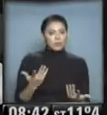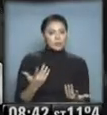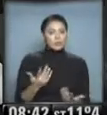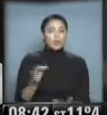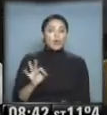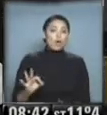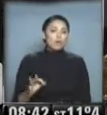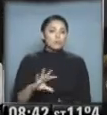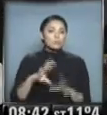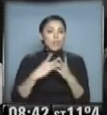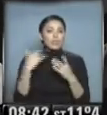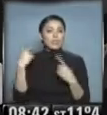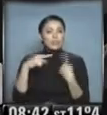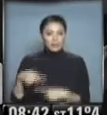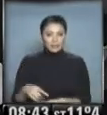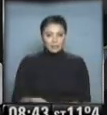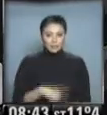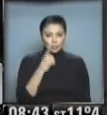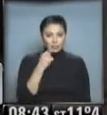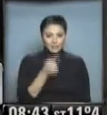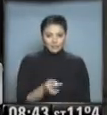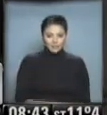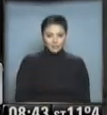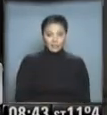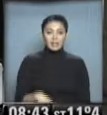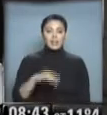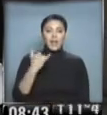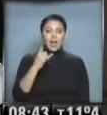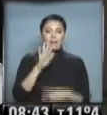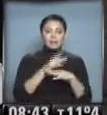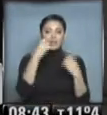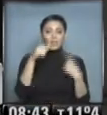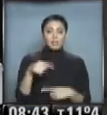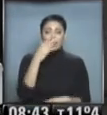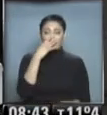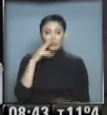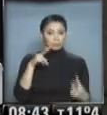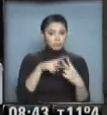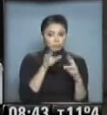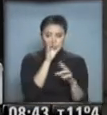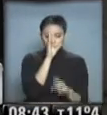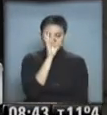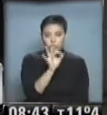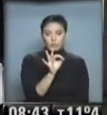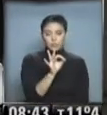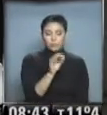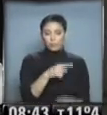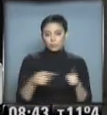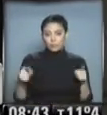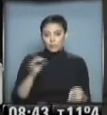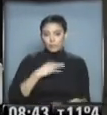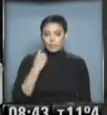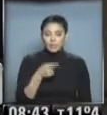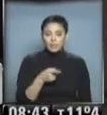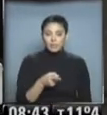atravesar distintos mundos, se va a cruzar con muchos personajes que después no los vuelve a encontrar a lo largo de su vida,